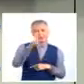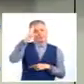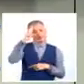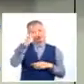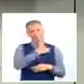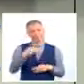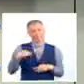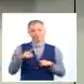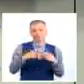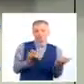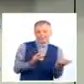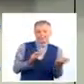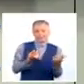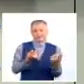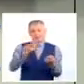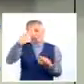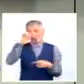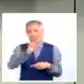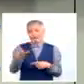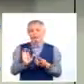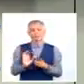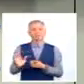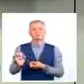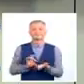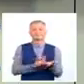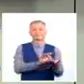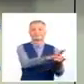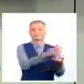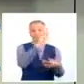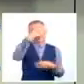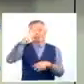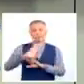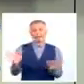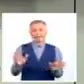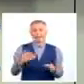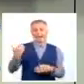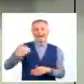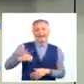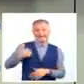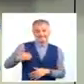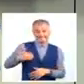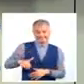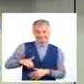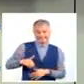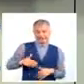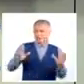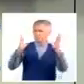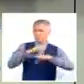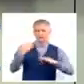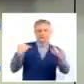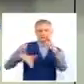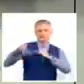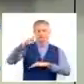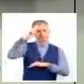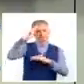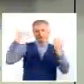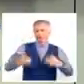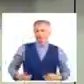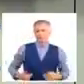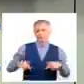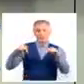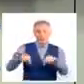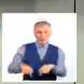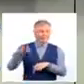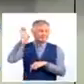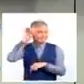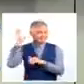no quiso. En Argentina, hasta hace tres meses, vamos a recordarlo, no había Ministerio de Salud Pública. Hoy, por ejemplo, es noticia el hecho de que